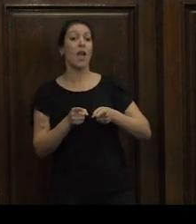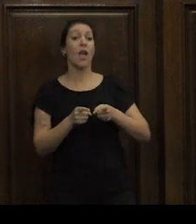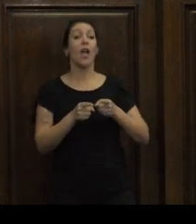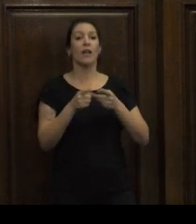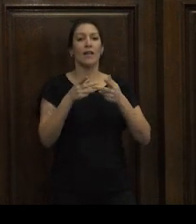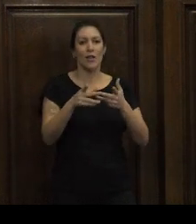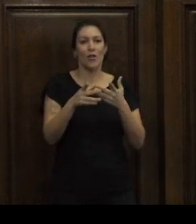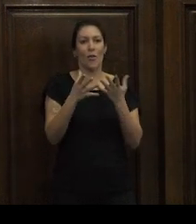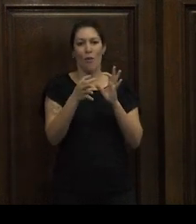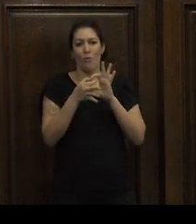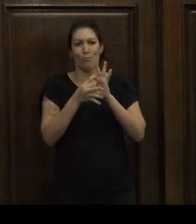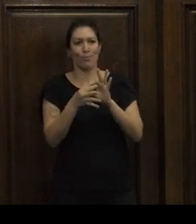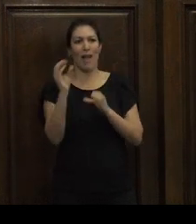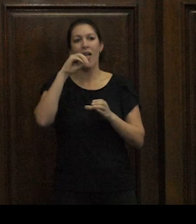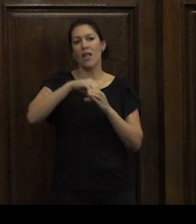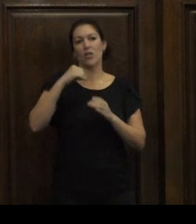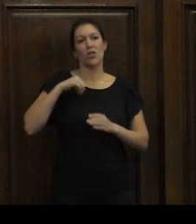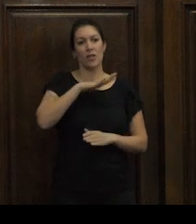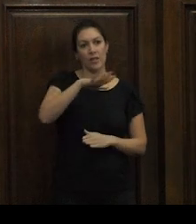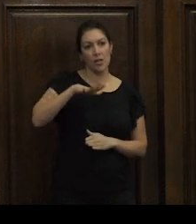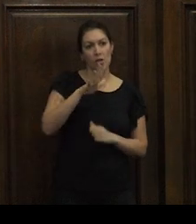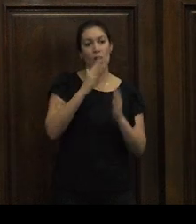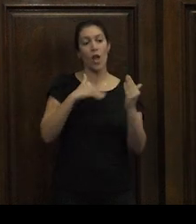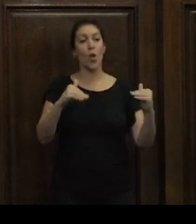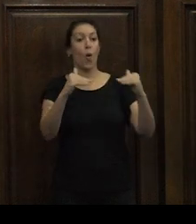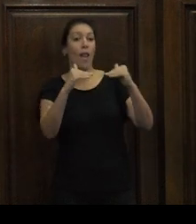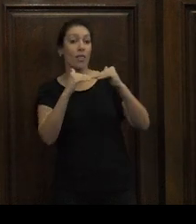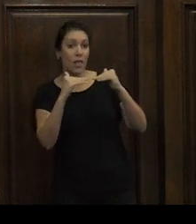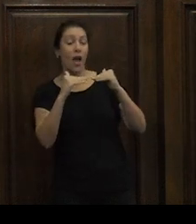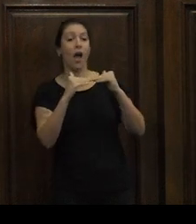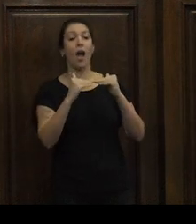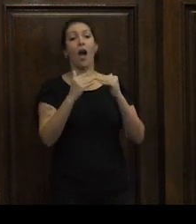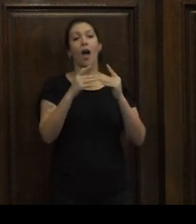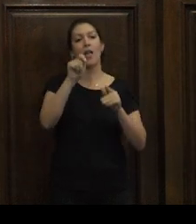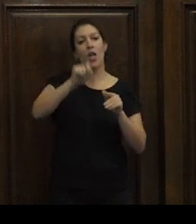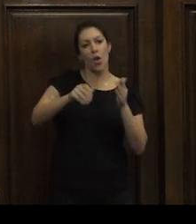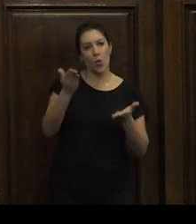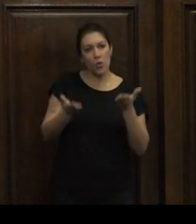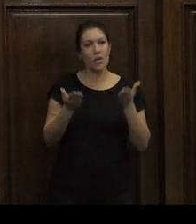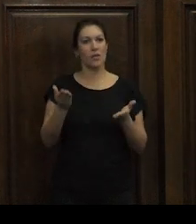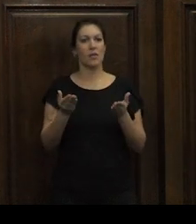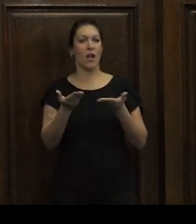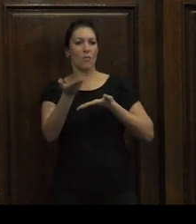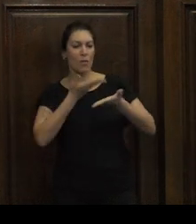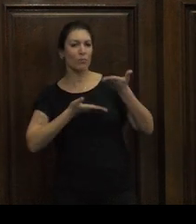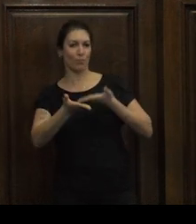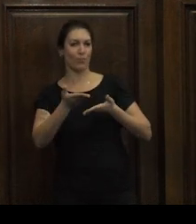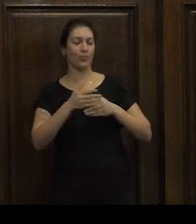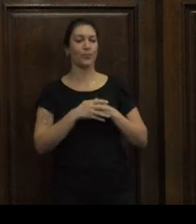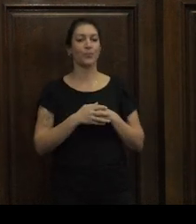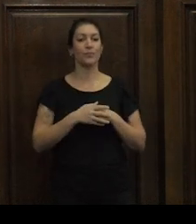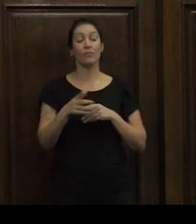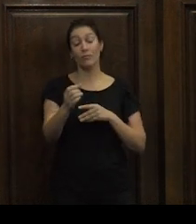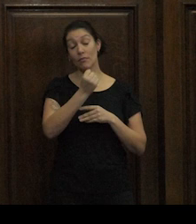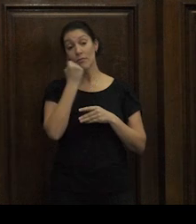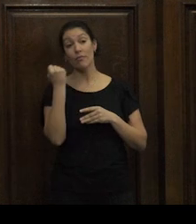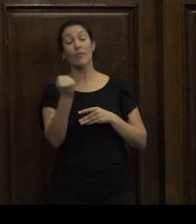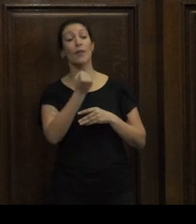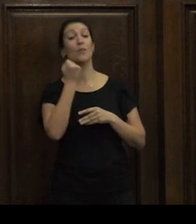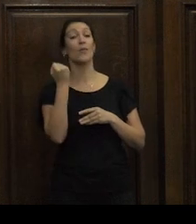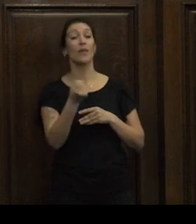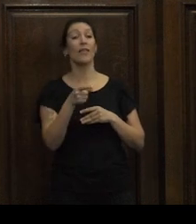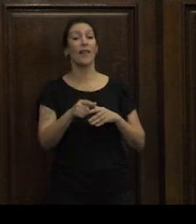común encarnado en la civilización, igualdad, libertad, fraternidad, democracia, etc. O sea, lo que importa